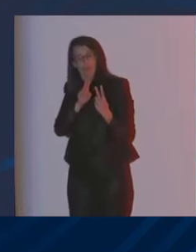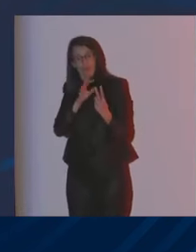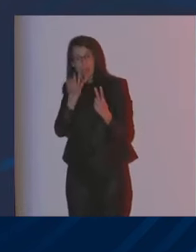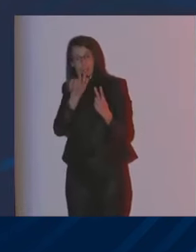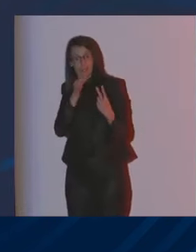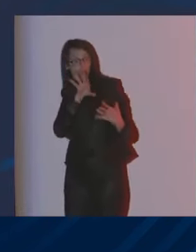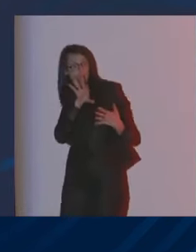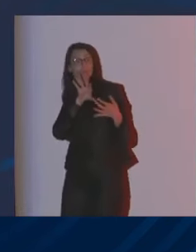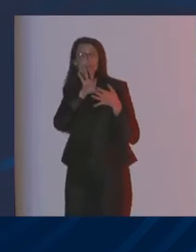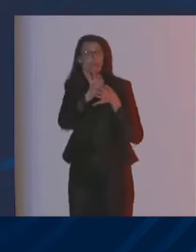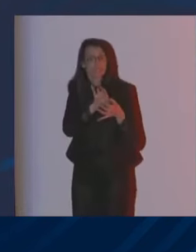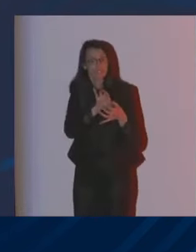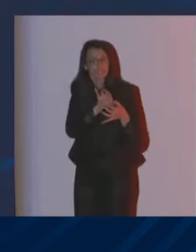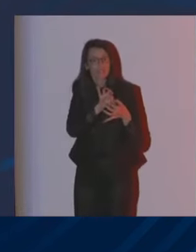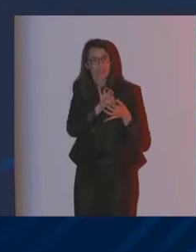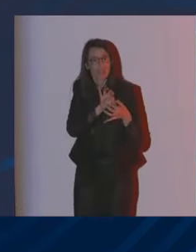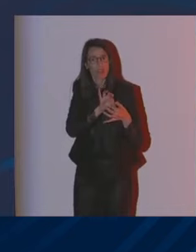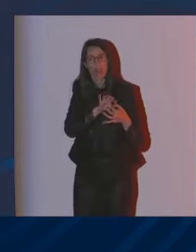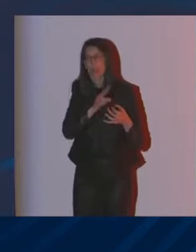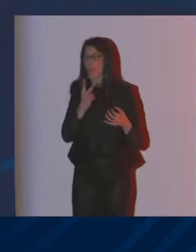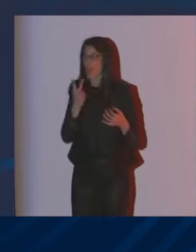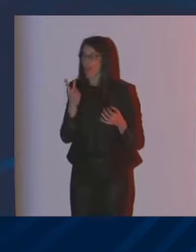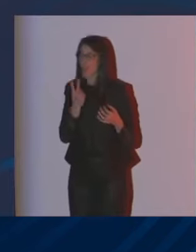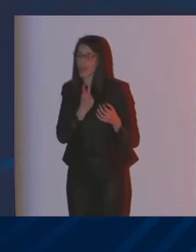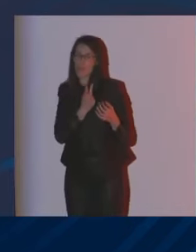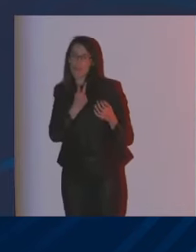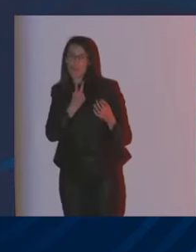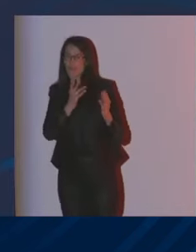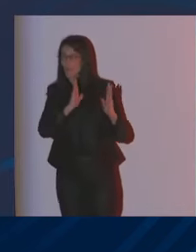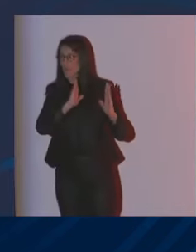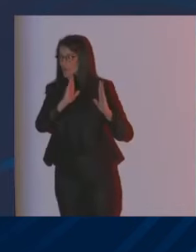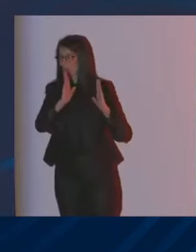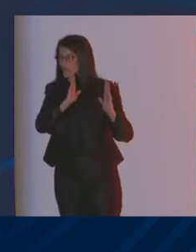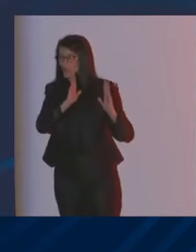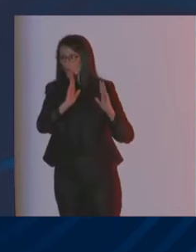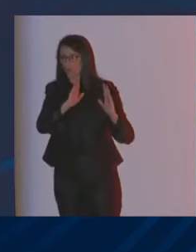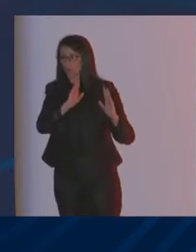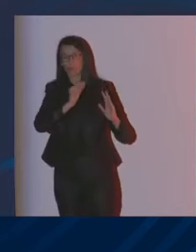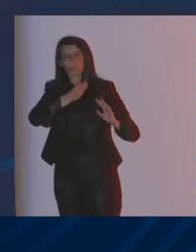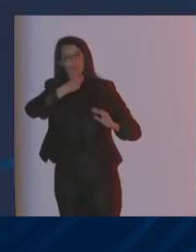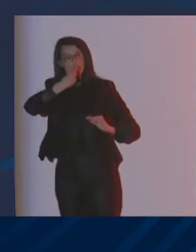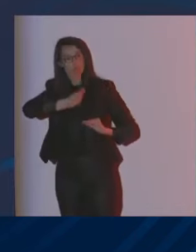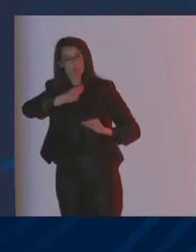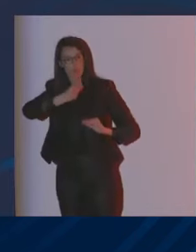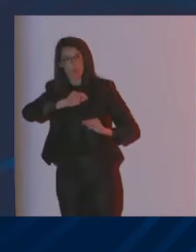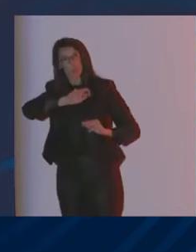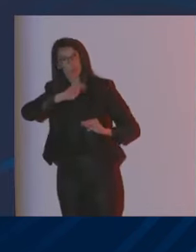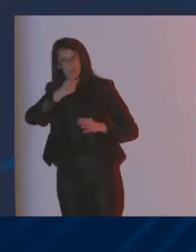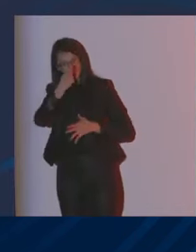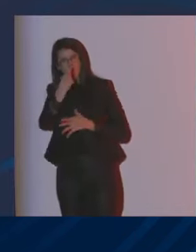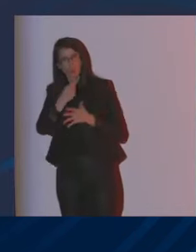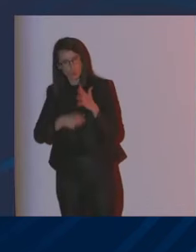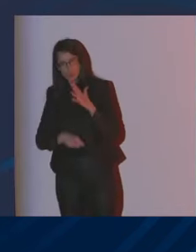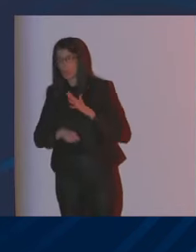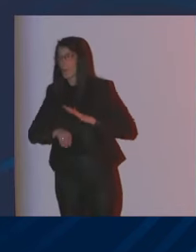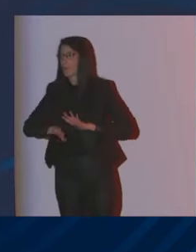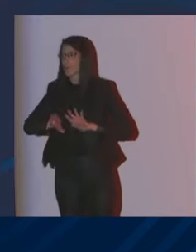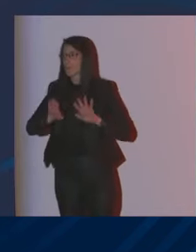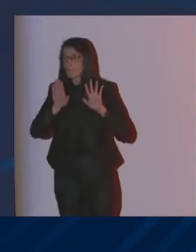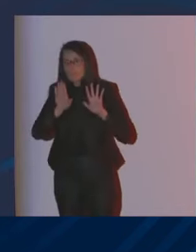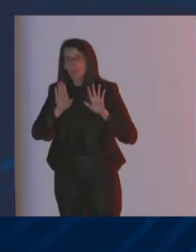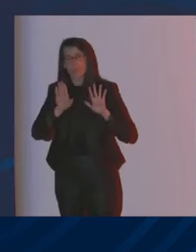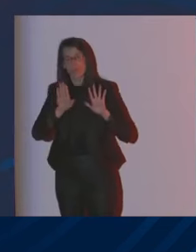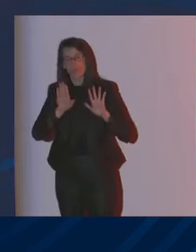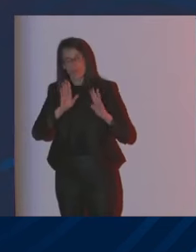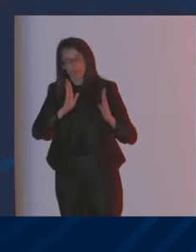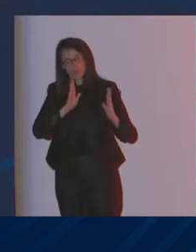match. Hemos vivido momentos maravillosos y otros muy duros, pero es precisamente